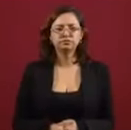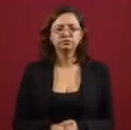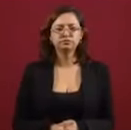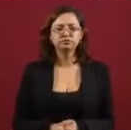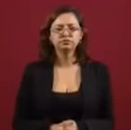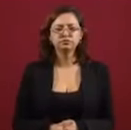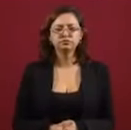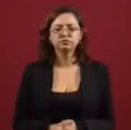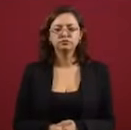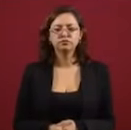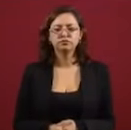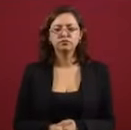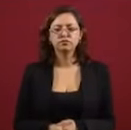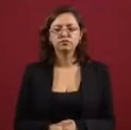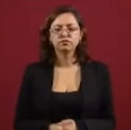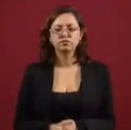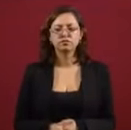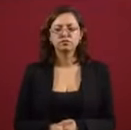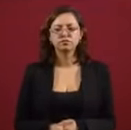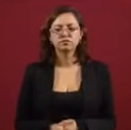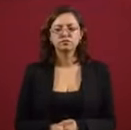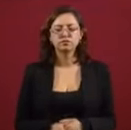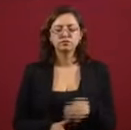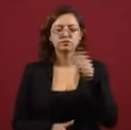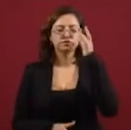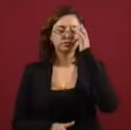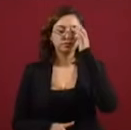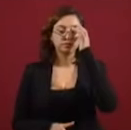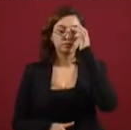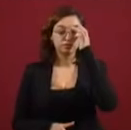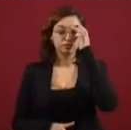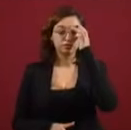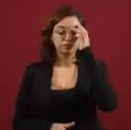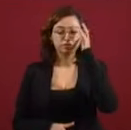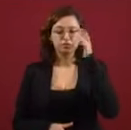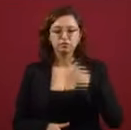bueno es una zona